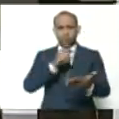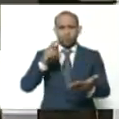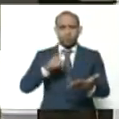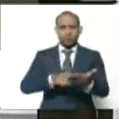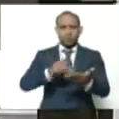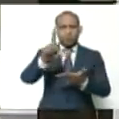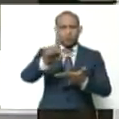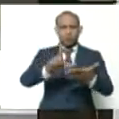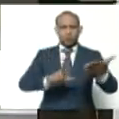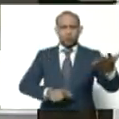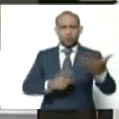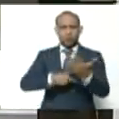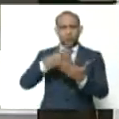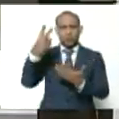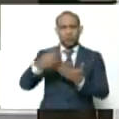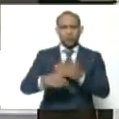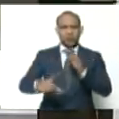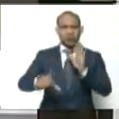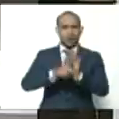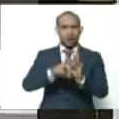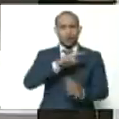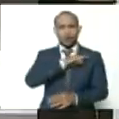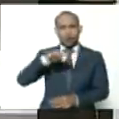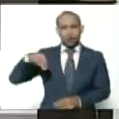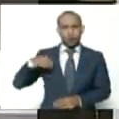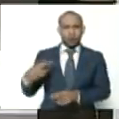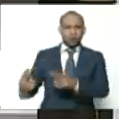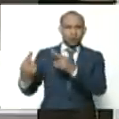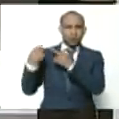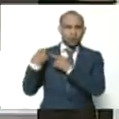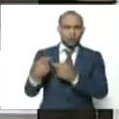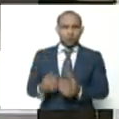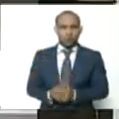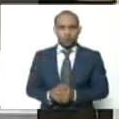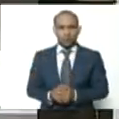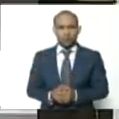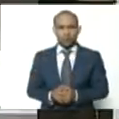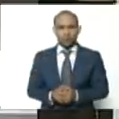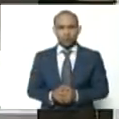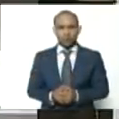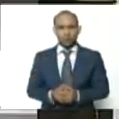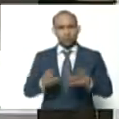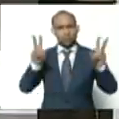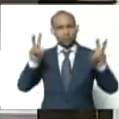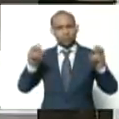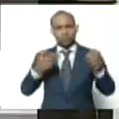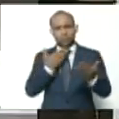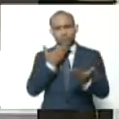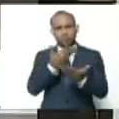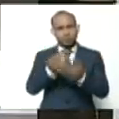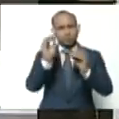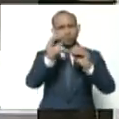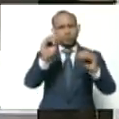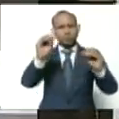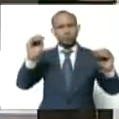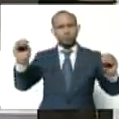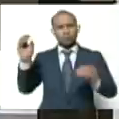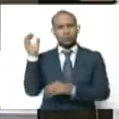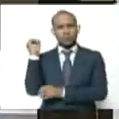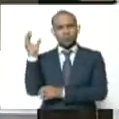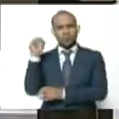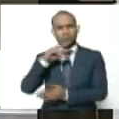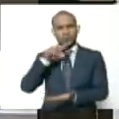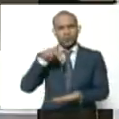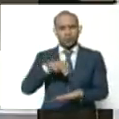el plan legislativo y nuestras responsabilidades en las convocatorias que haga la Asamblea